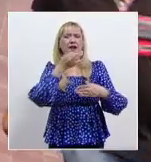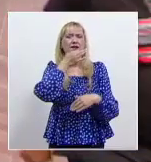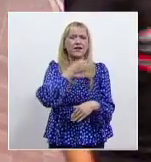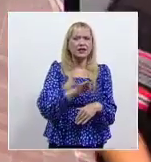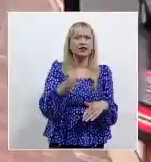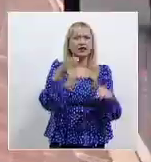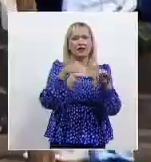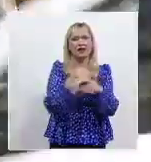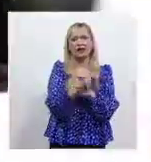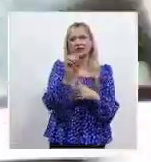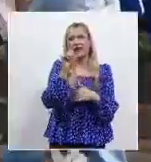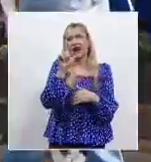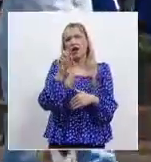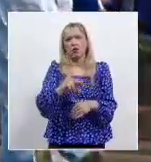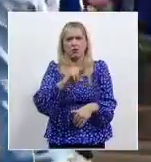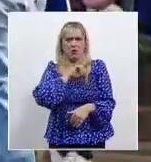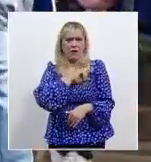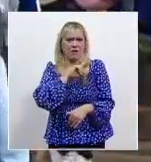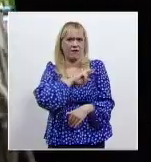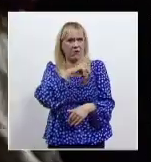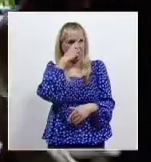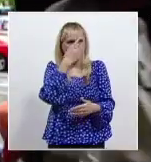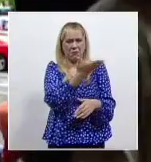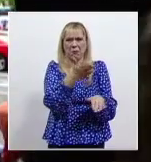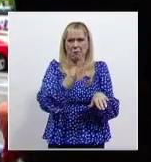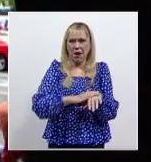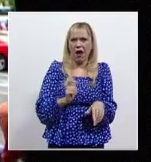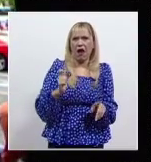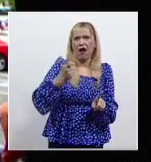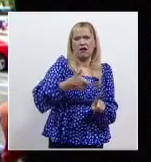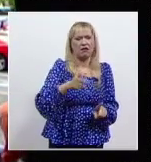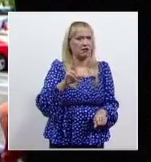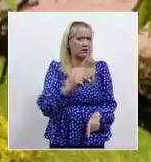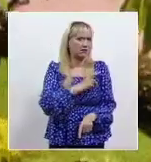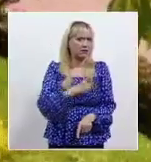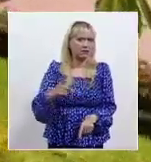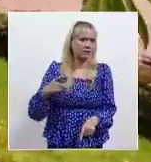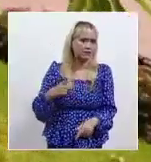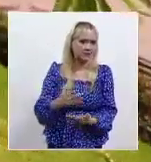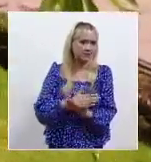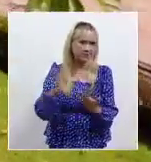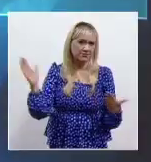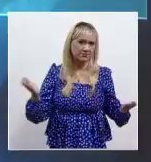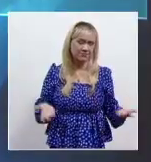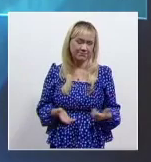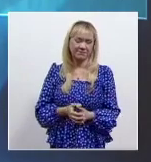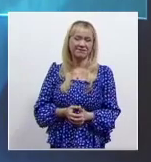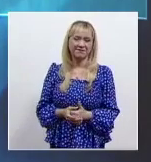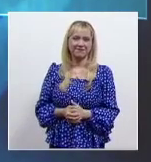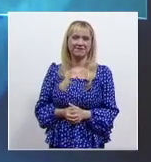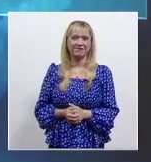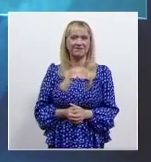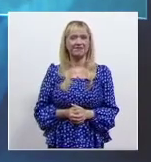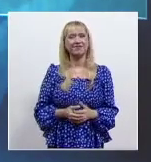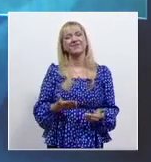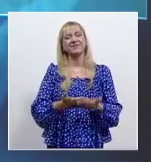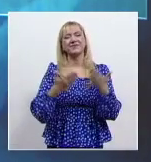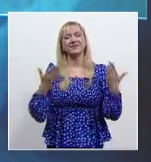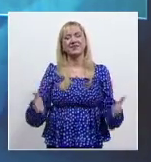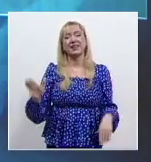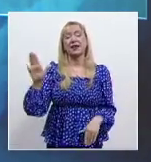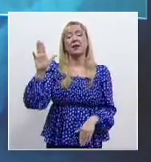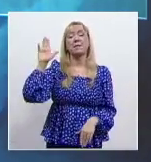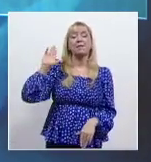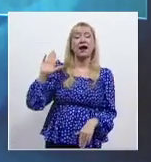tardeadas sin el permiso respectivo. Para el canal del Poder Judicial de la Federación, Mario López Peña. En su sesión del